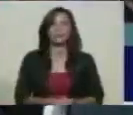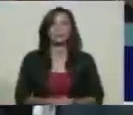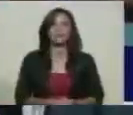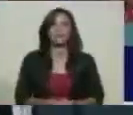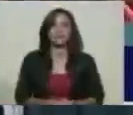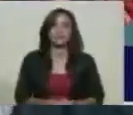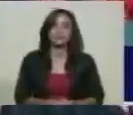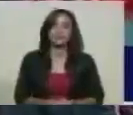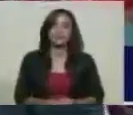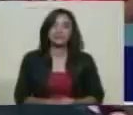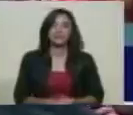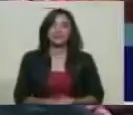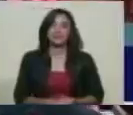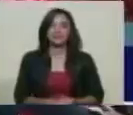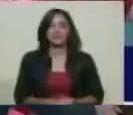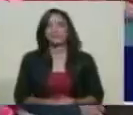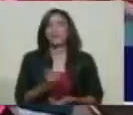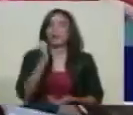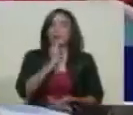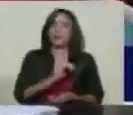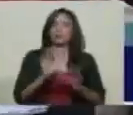Dejen el abuso, ¿vale?